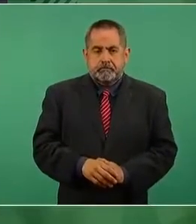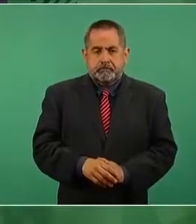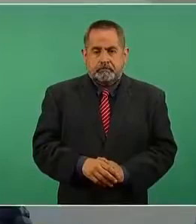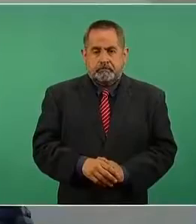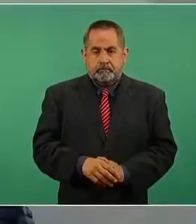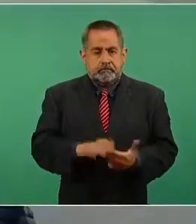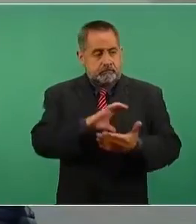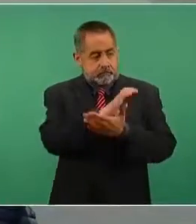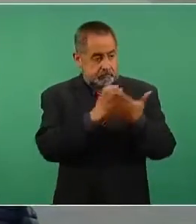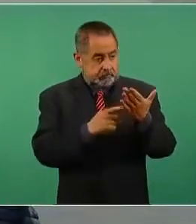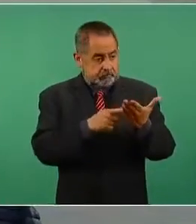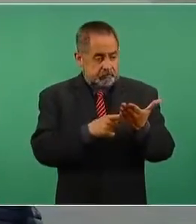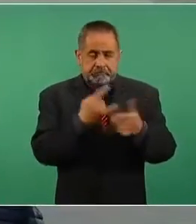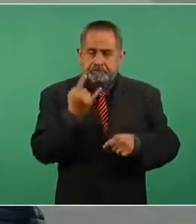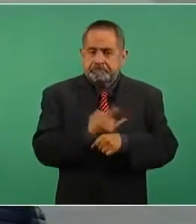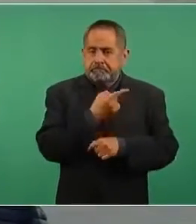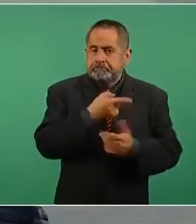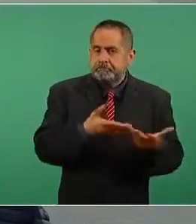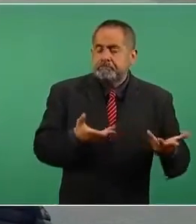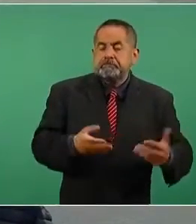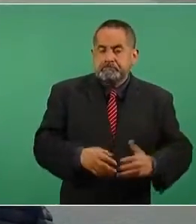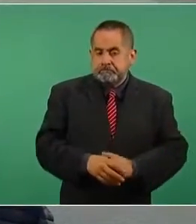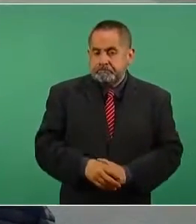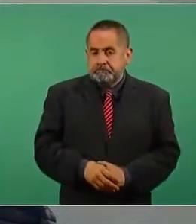los contratos.